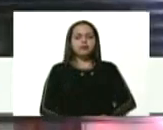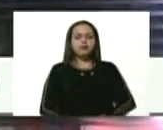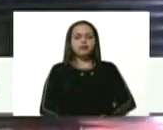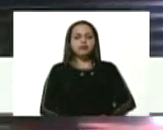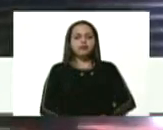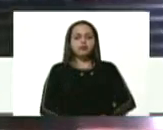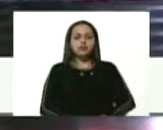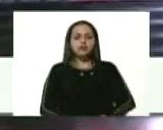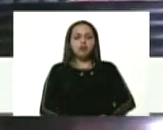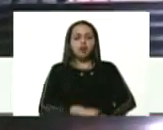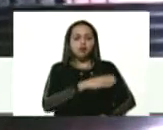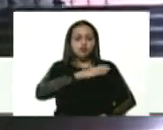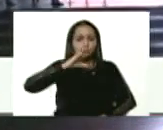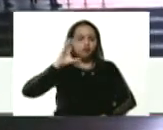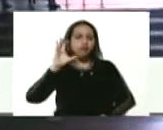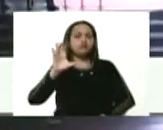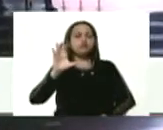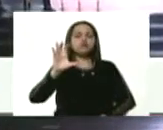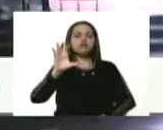república,